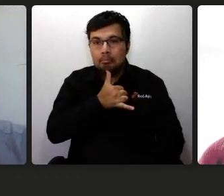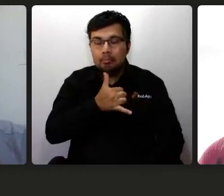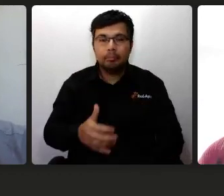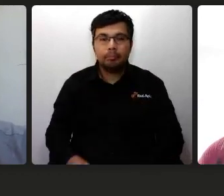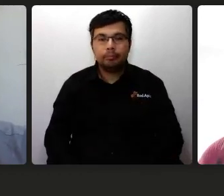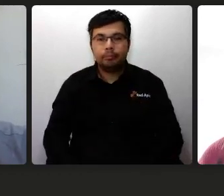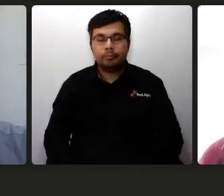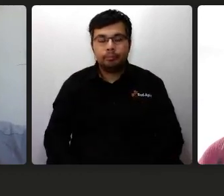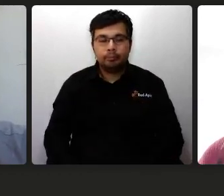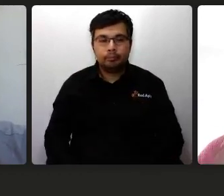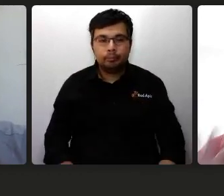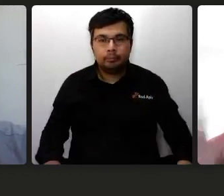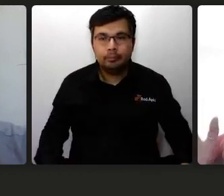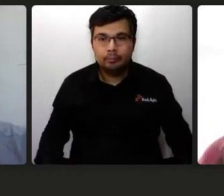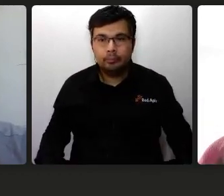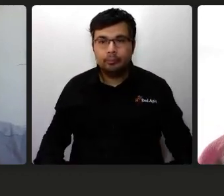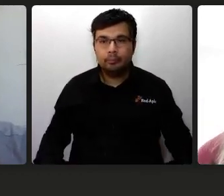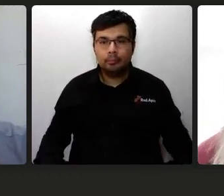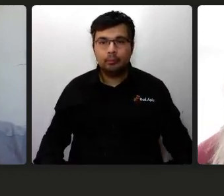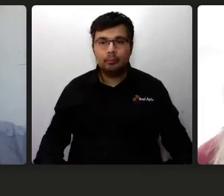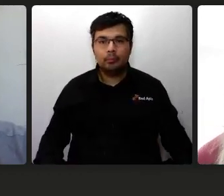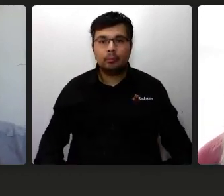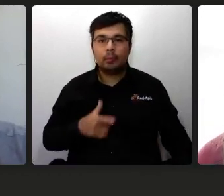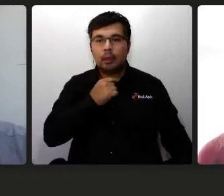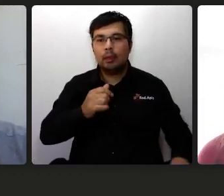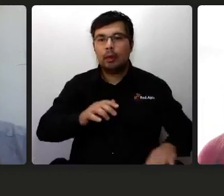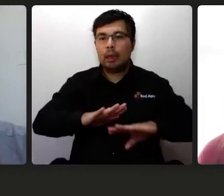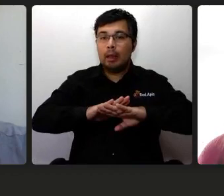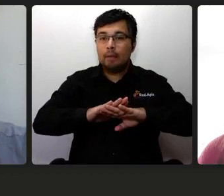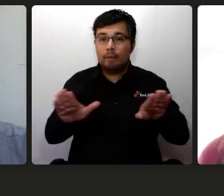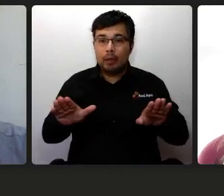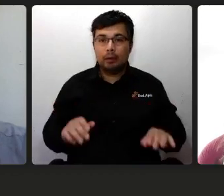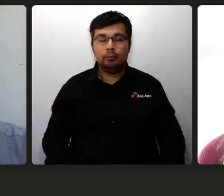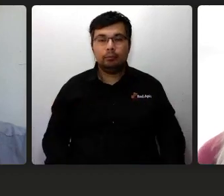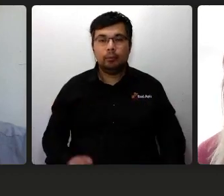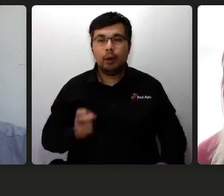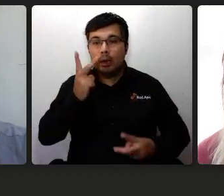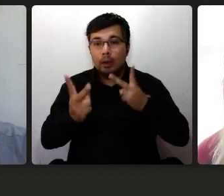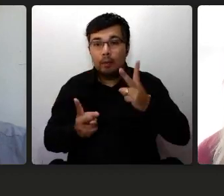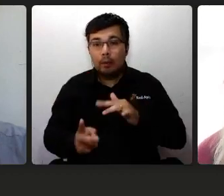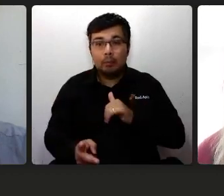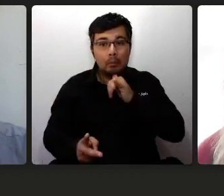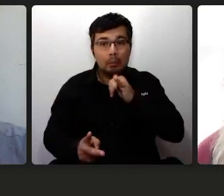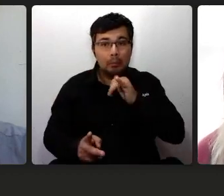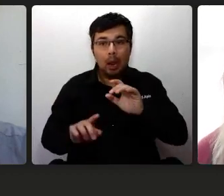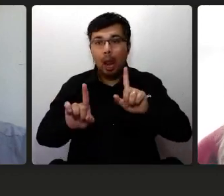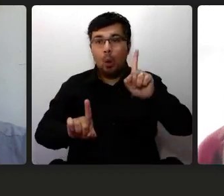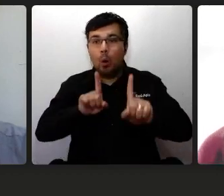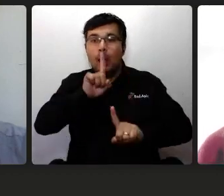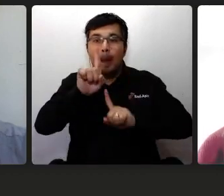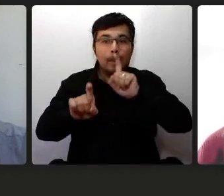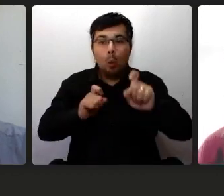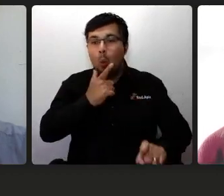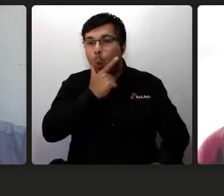quería un poco como ya ir cerrando y viendo si es que surgieron algunas